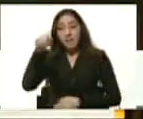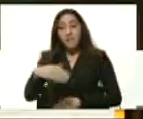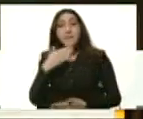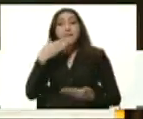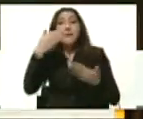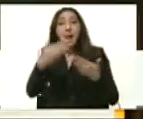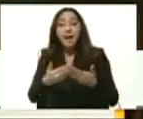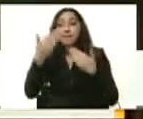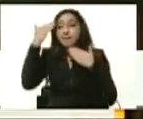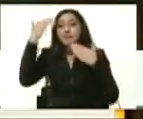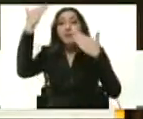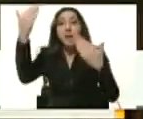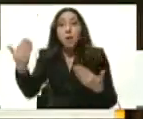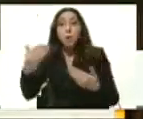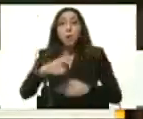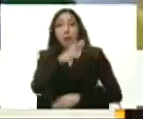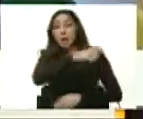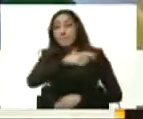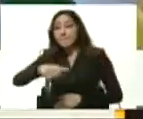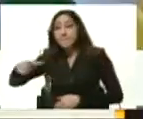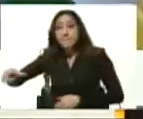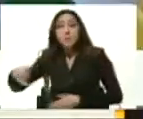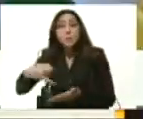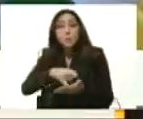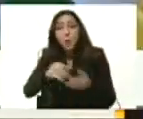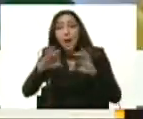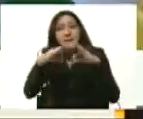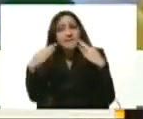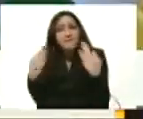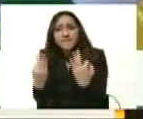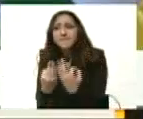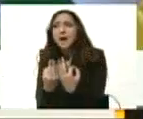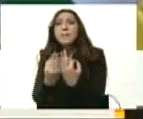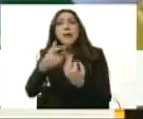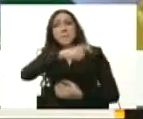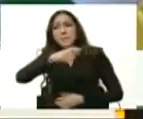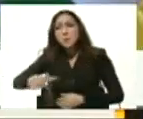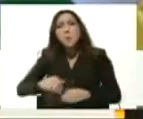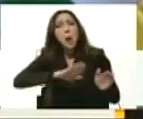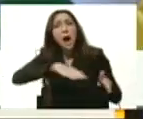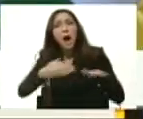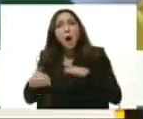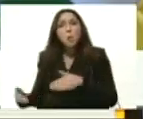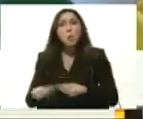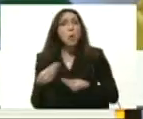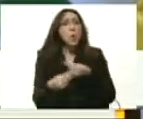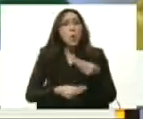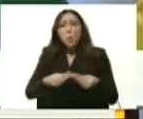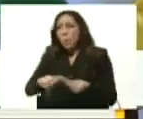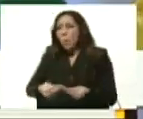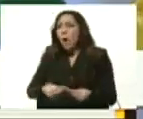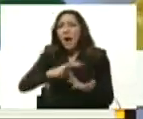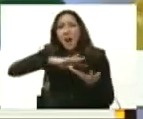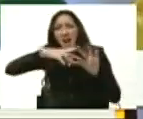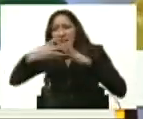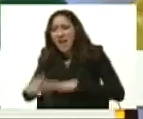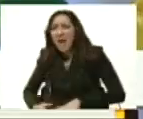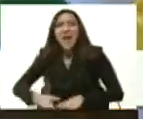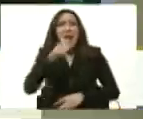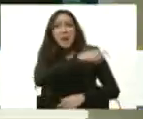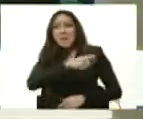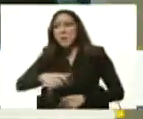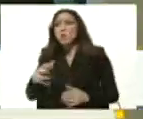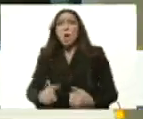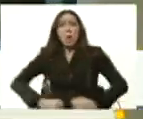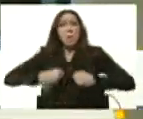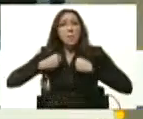especial a las víctimas familiares de fallecidos en las masacres, heridos, detenidos, procesados